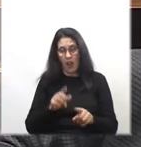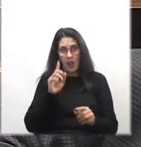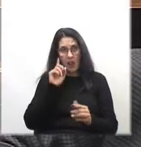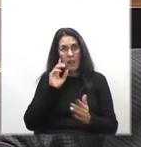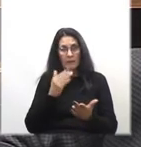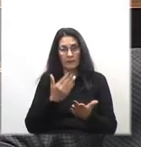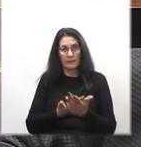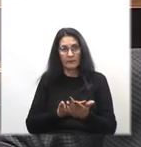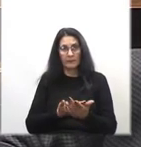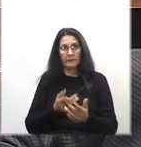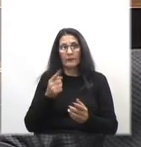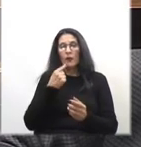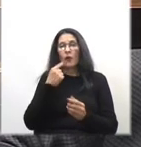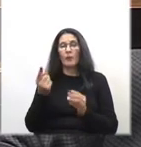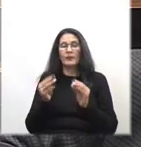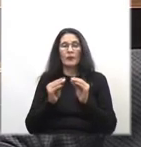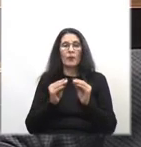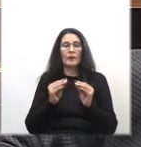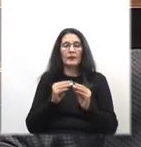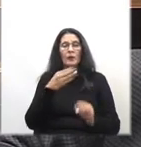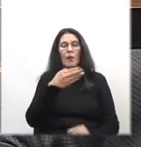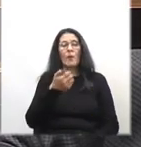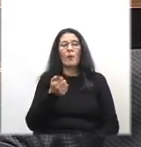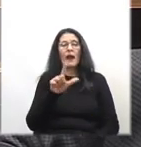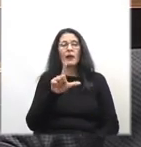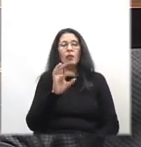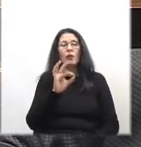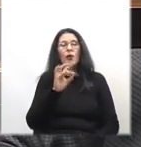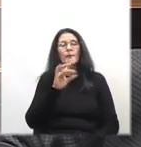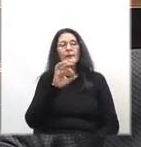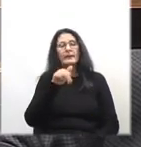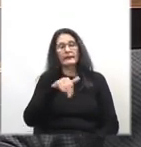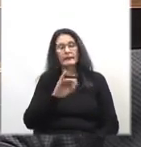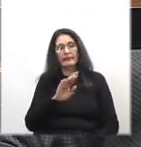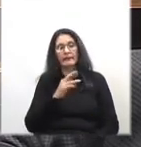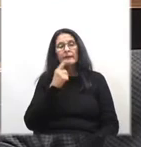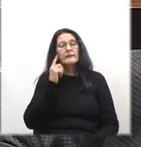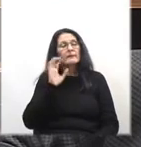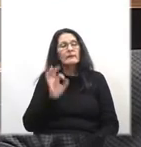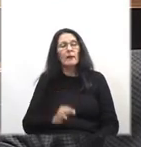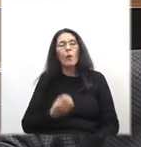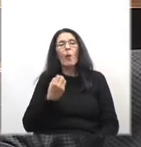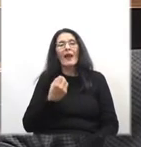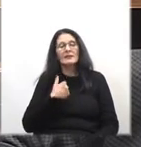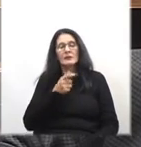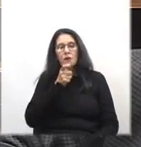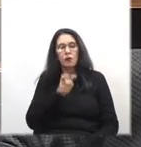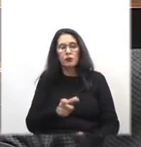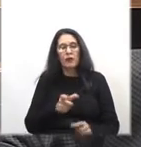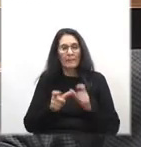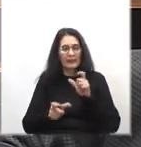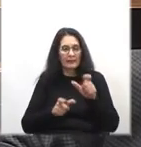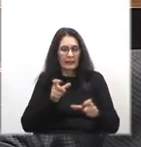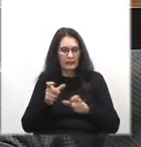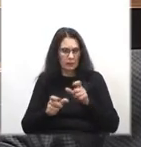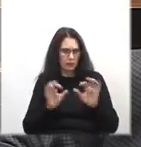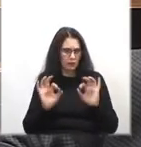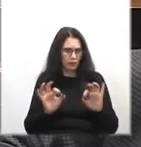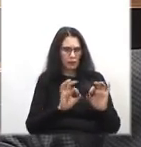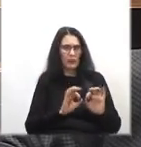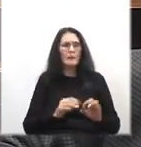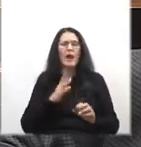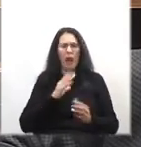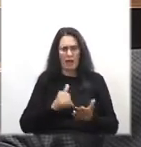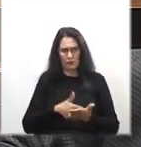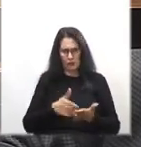bien planteó el compañero Valdomir cuáles son nuestros fundamentos. Entendíamos y entendemos que hay sobrados argumentos para censurar al ministro